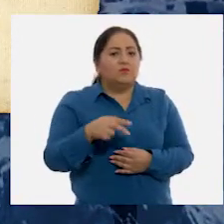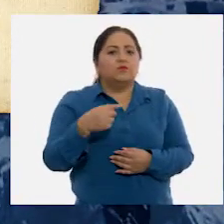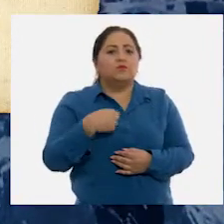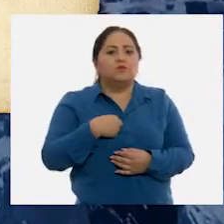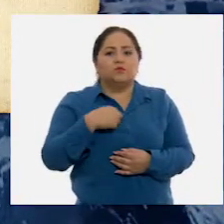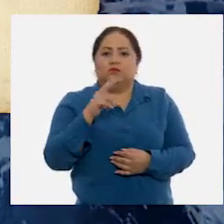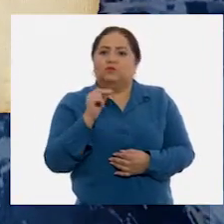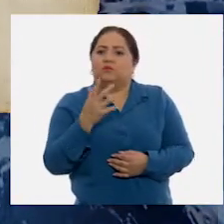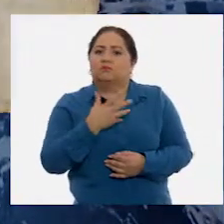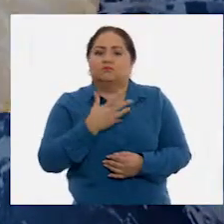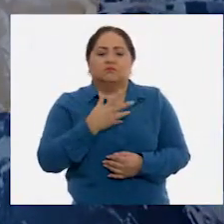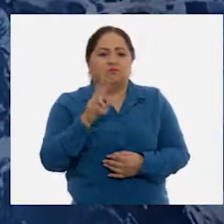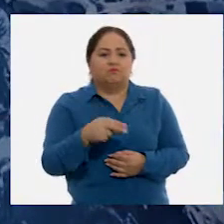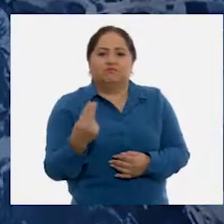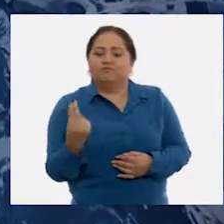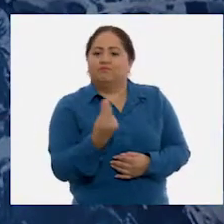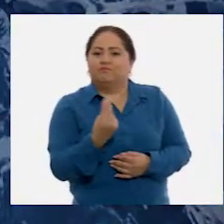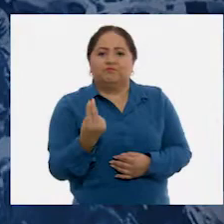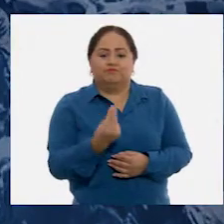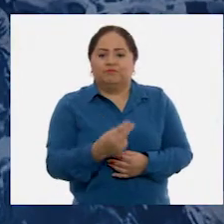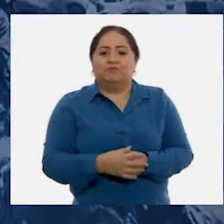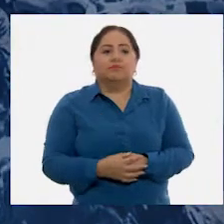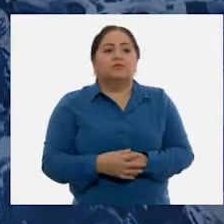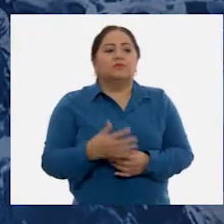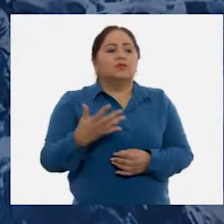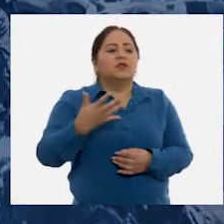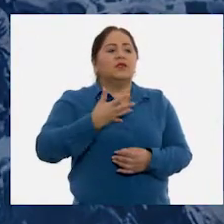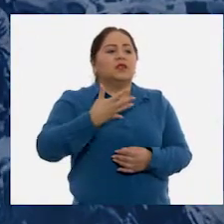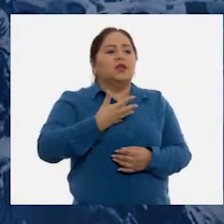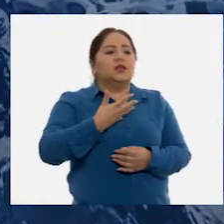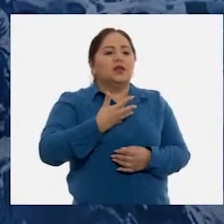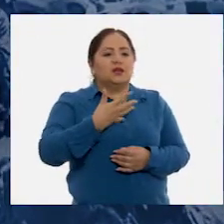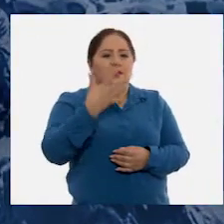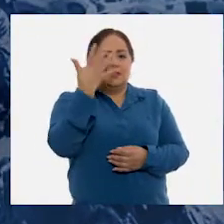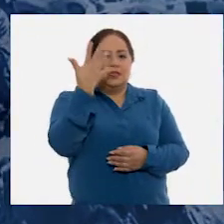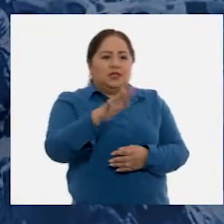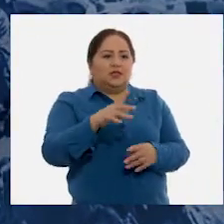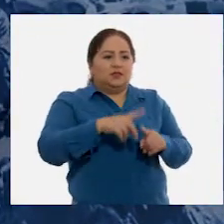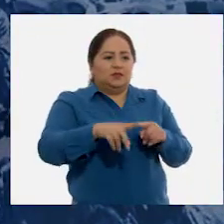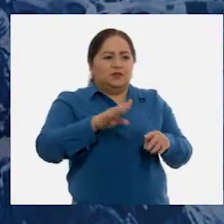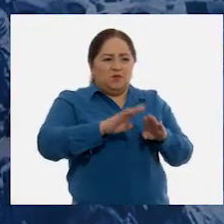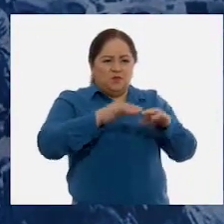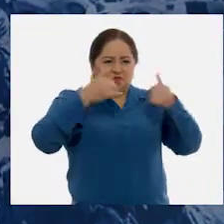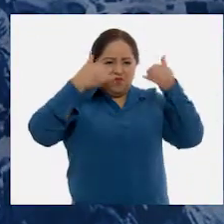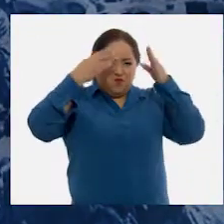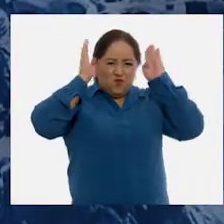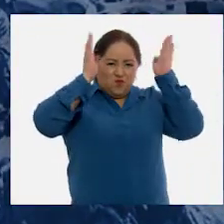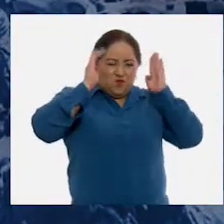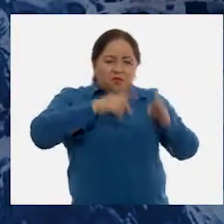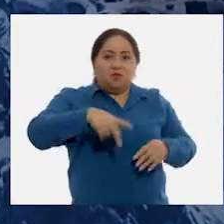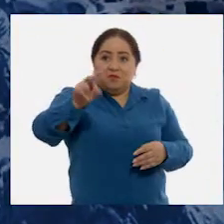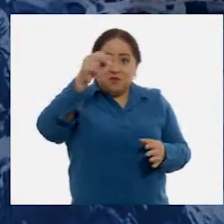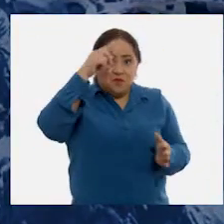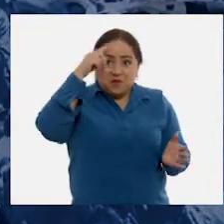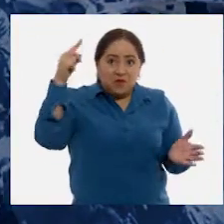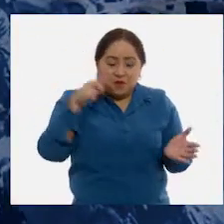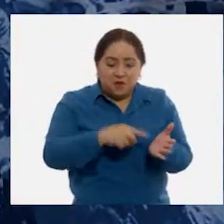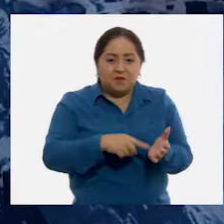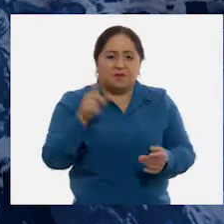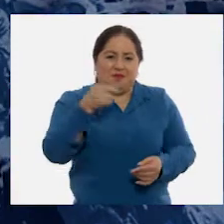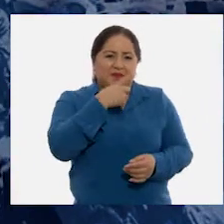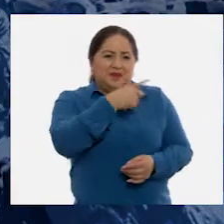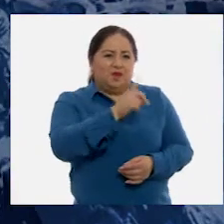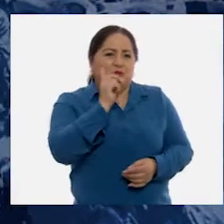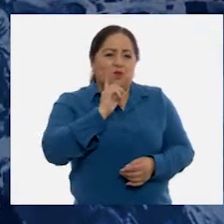no tengo necesidad. Tengo mis 10 yuntas de bueyes. ¿A que no me lo cree?, dijo